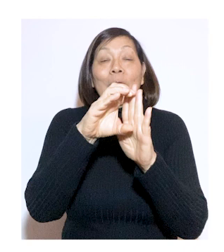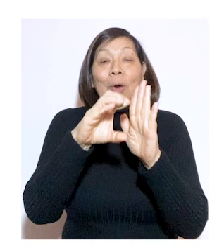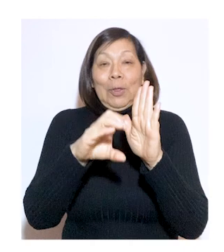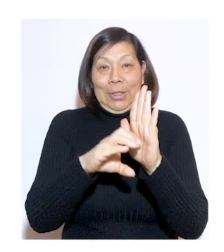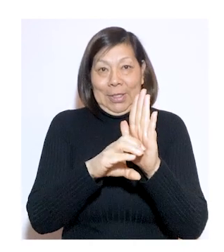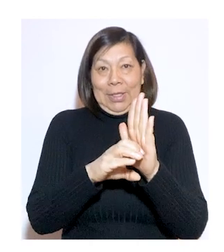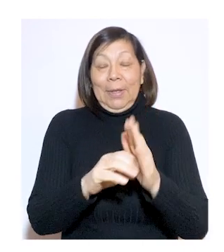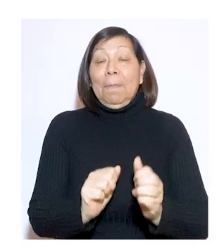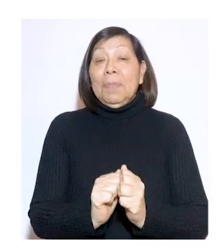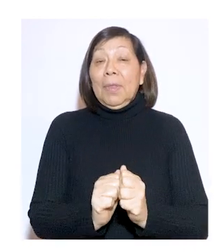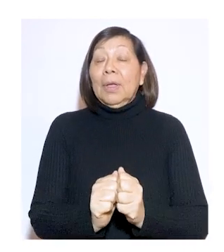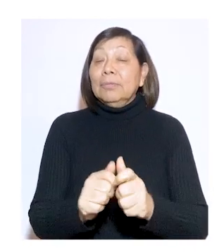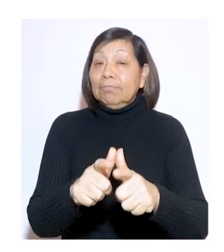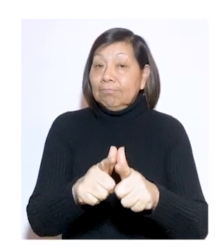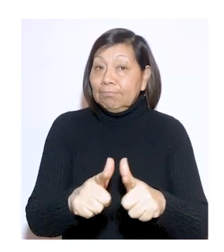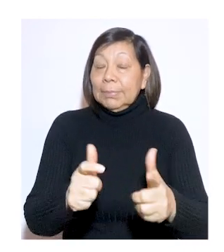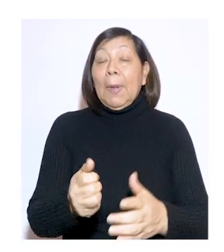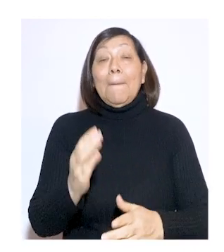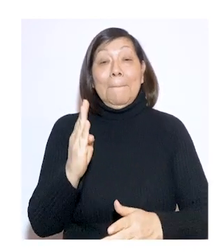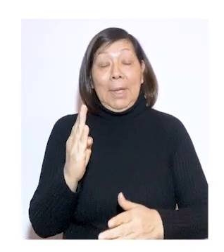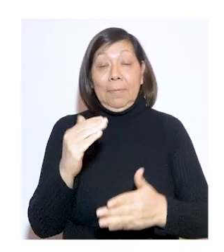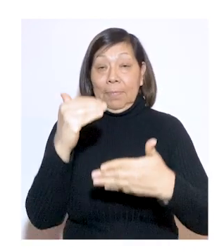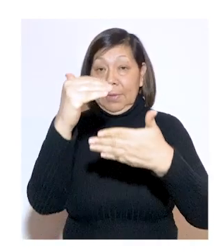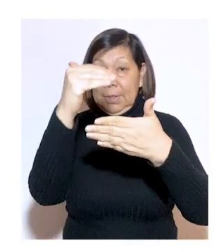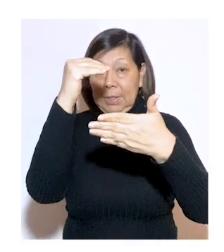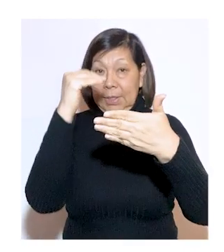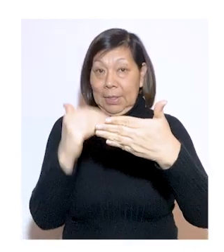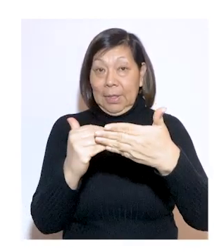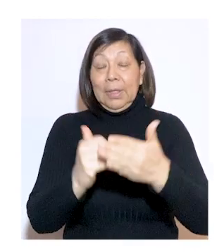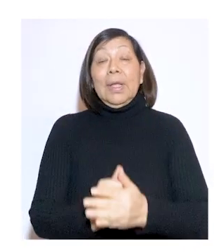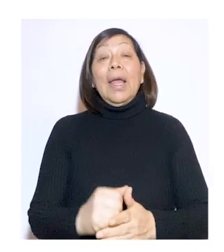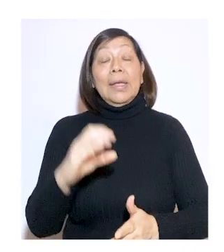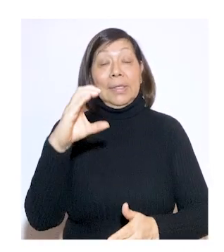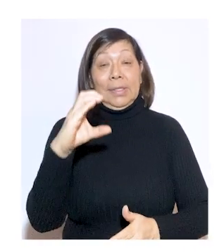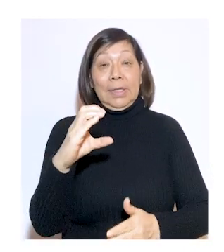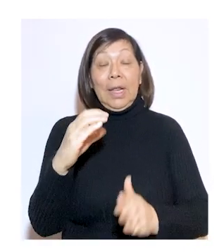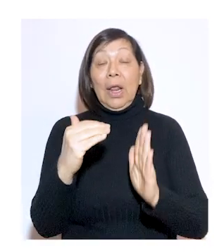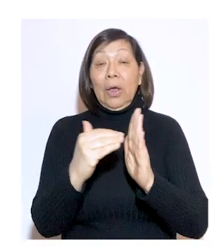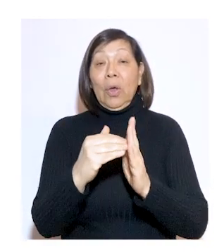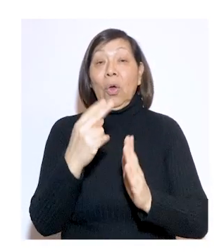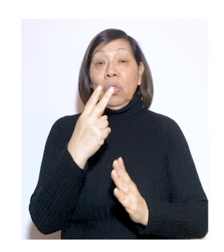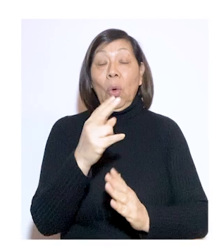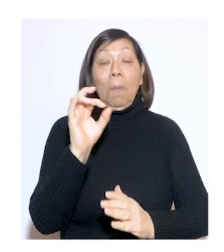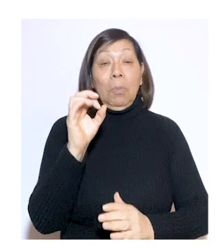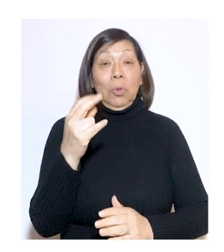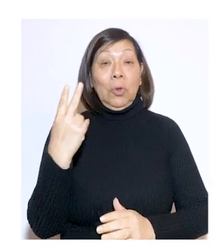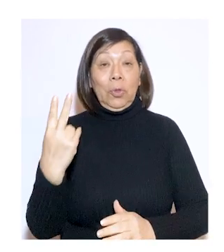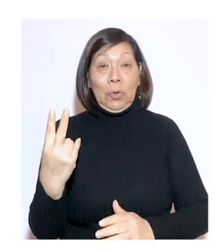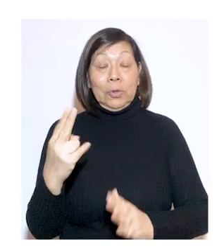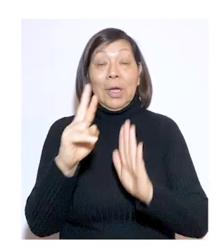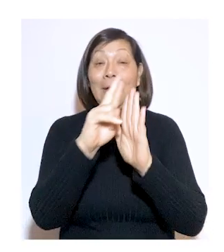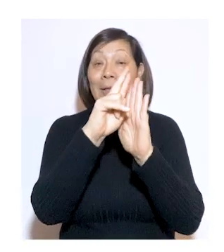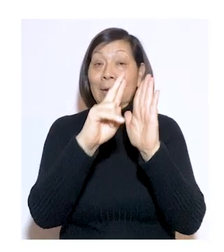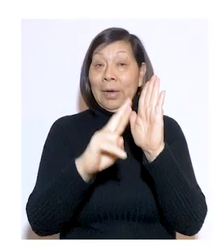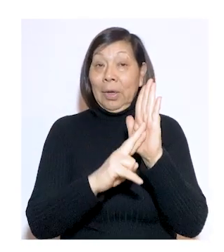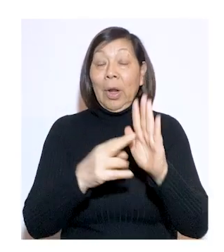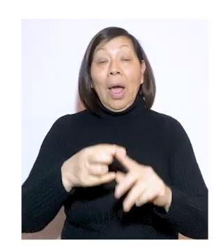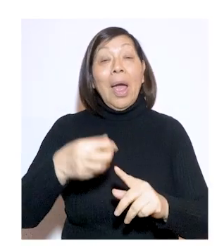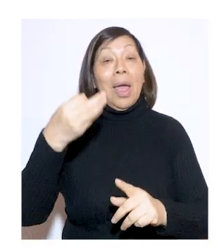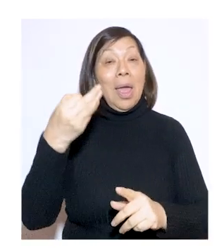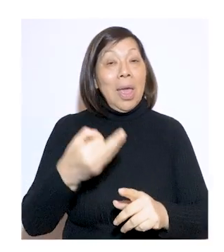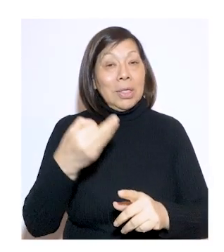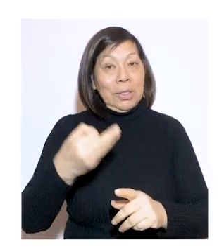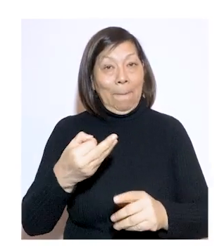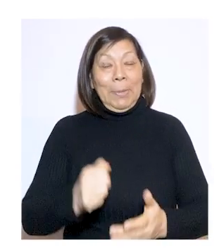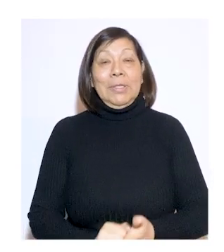Constitucional estima que el literal B y el primer párrafo del literal C del artículo 2.2 del Reglamento Especial de